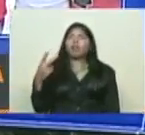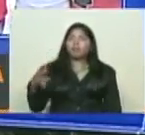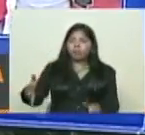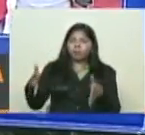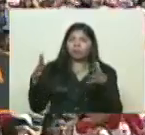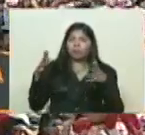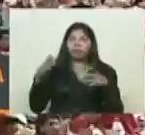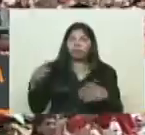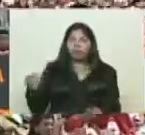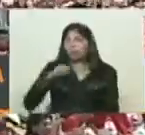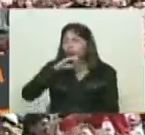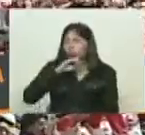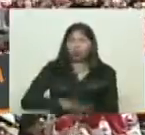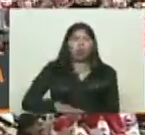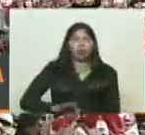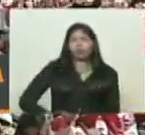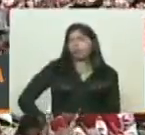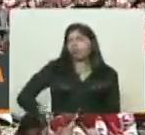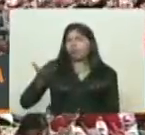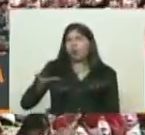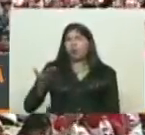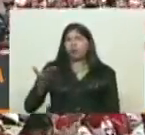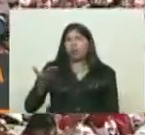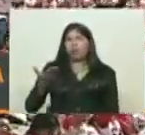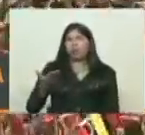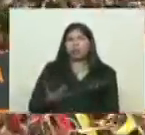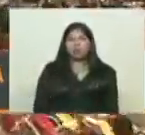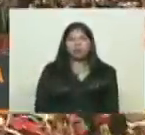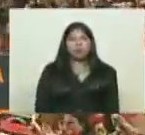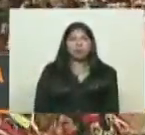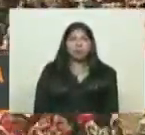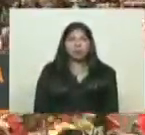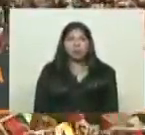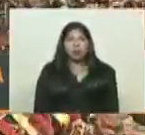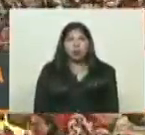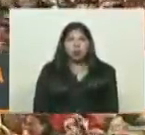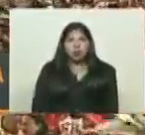heroica, histórica, morales.